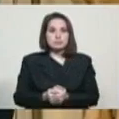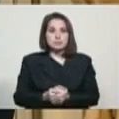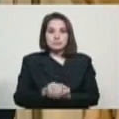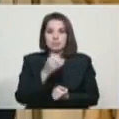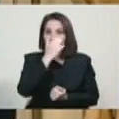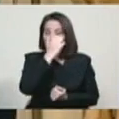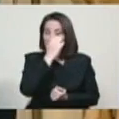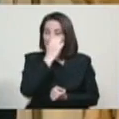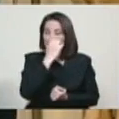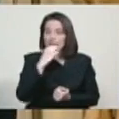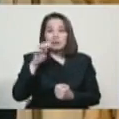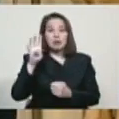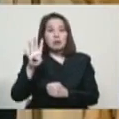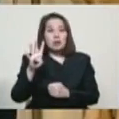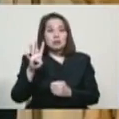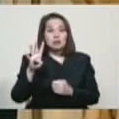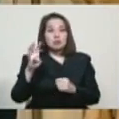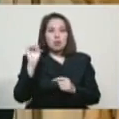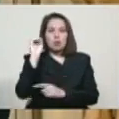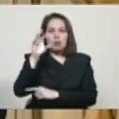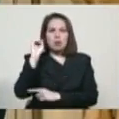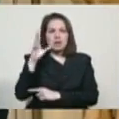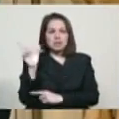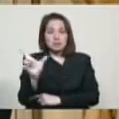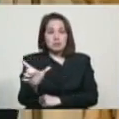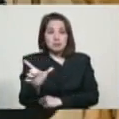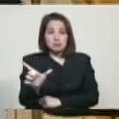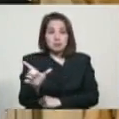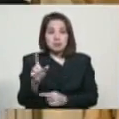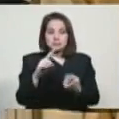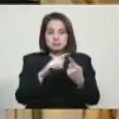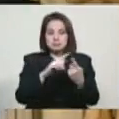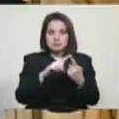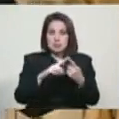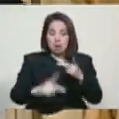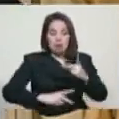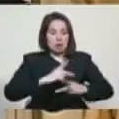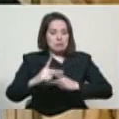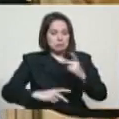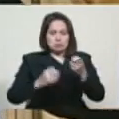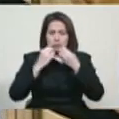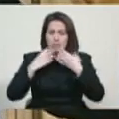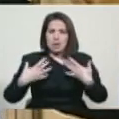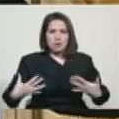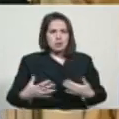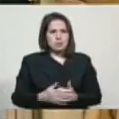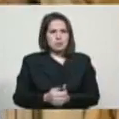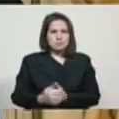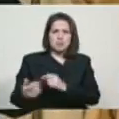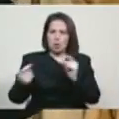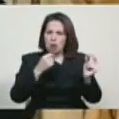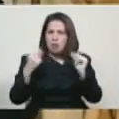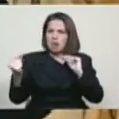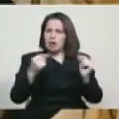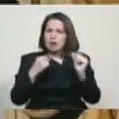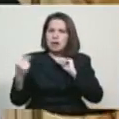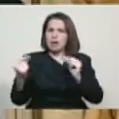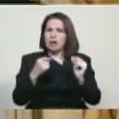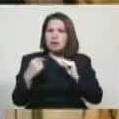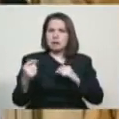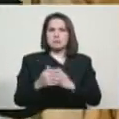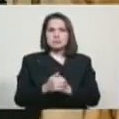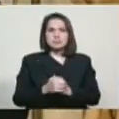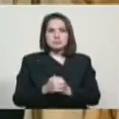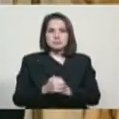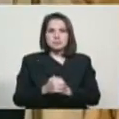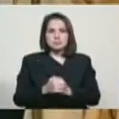Desarrollamos el cuarto congreso del Partido Socialista Unido de Venezuela, en un proceso hermoso de debate de abajo